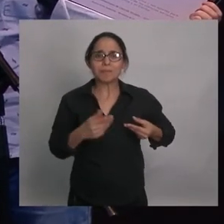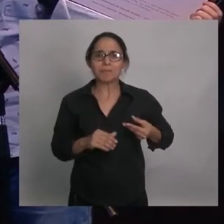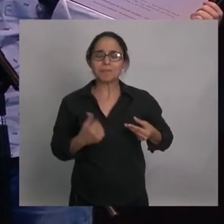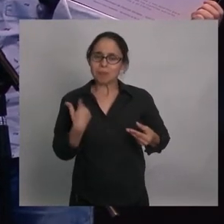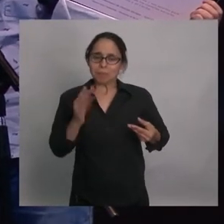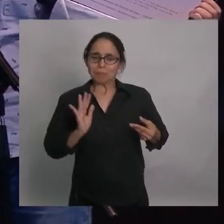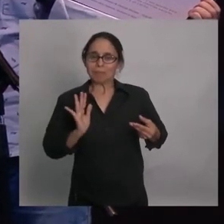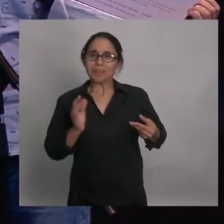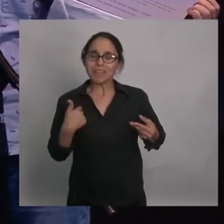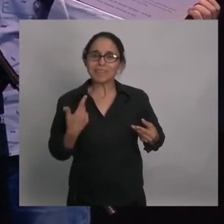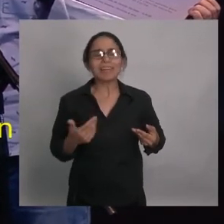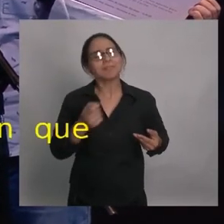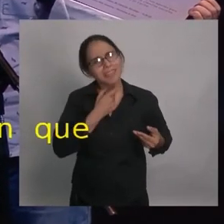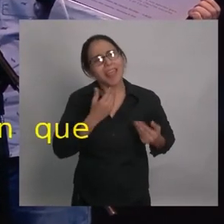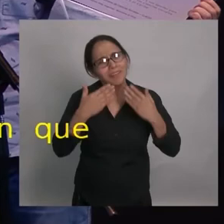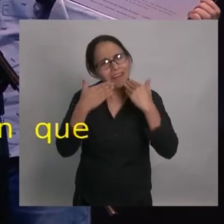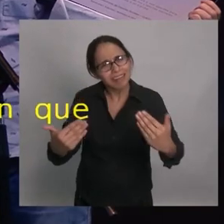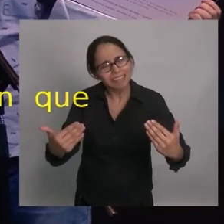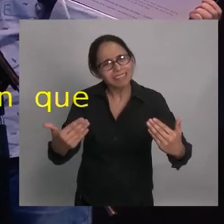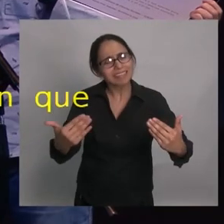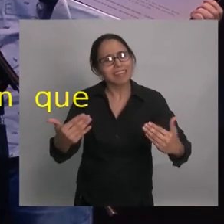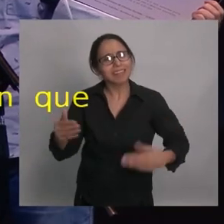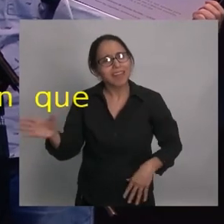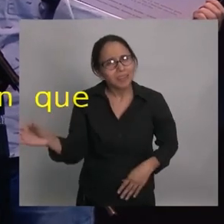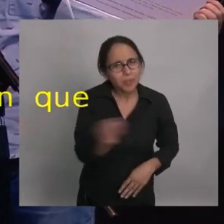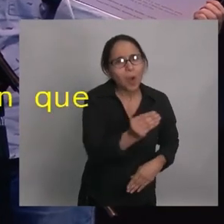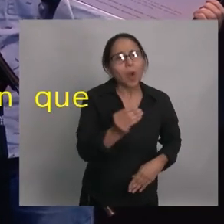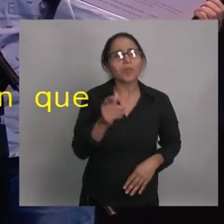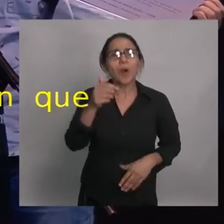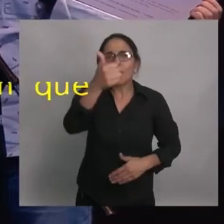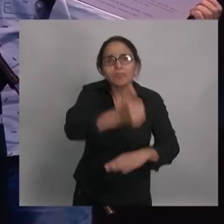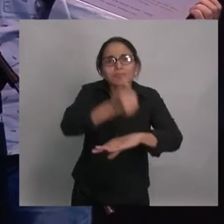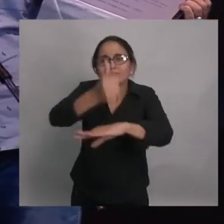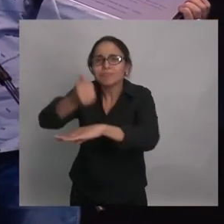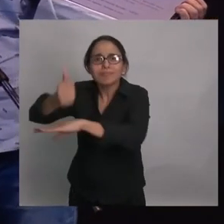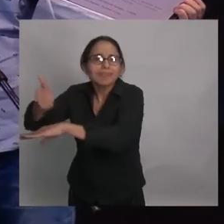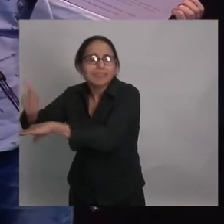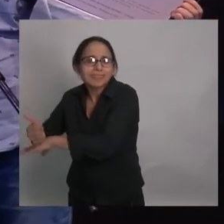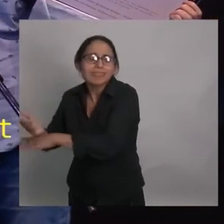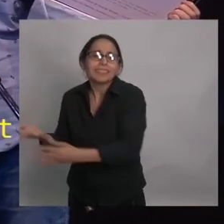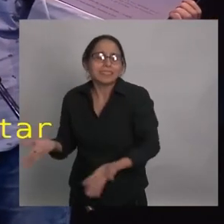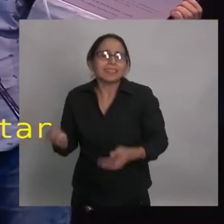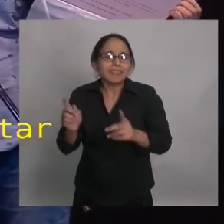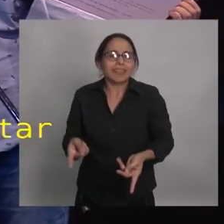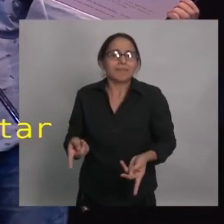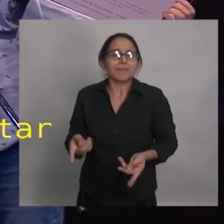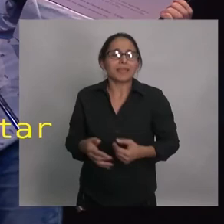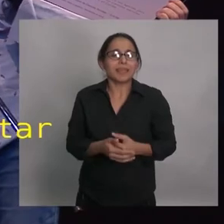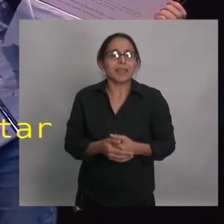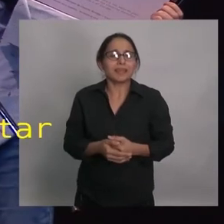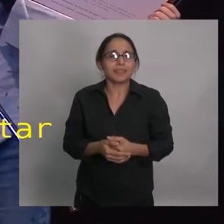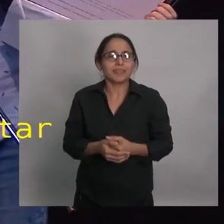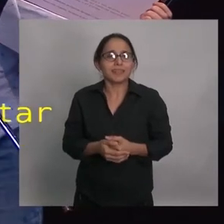y eso representa agradecer a todos que están acá porque también